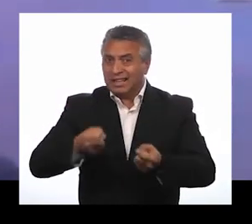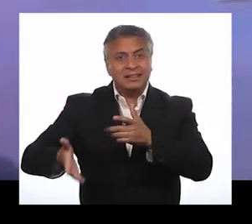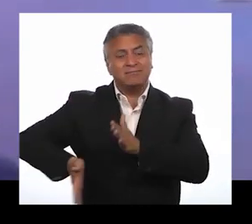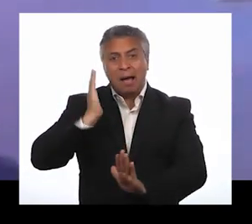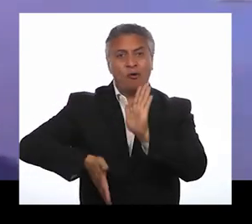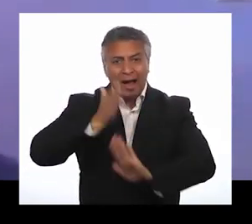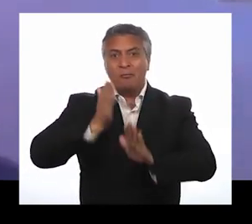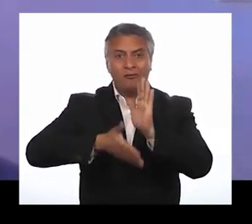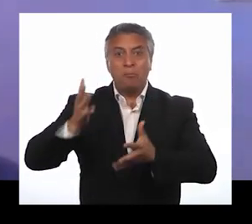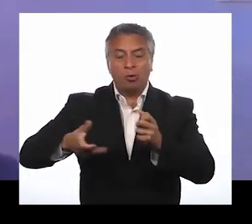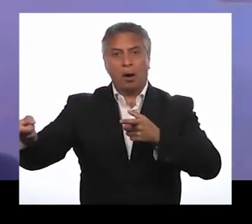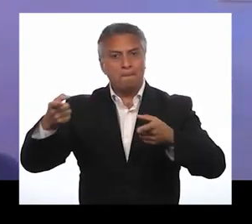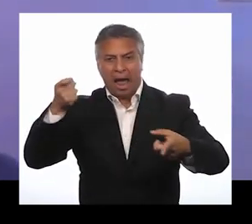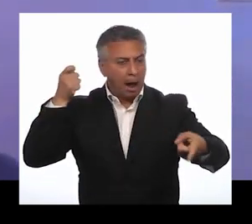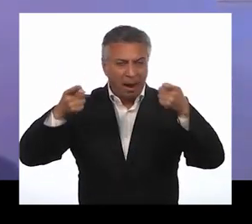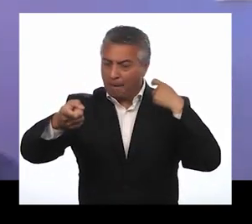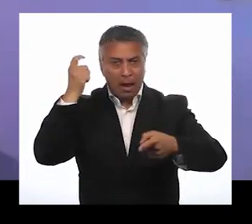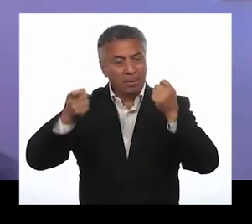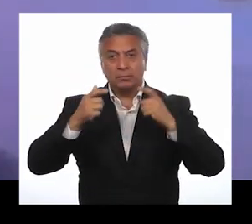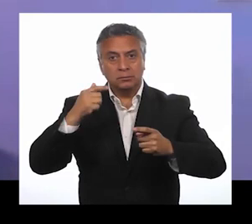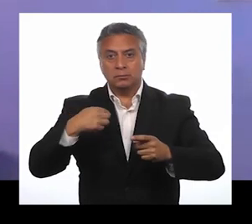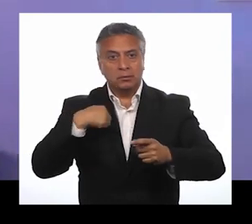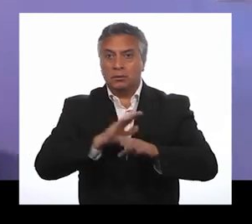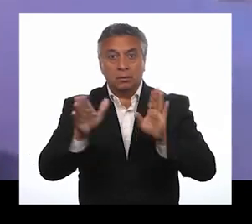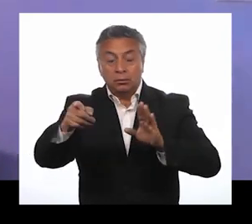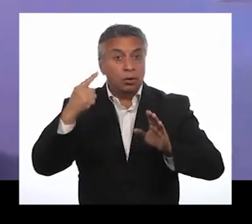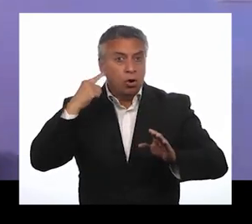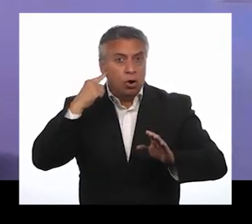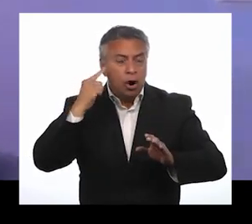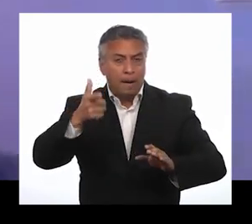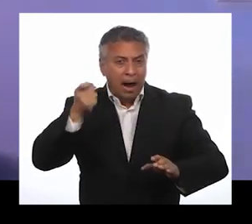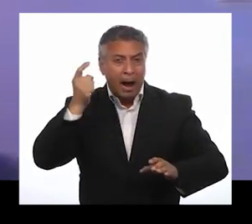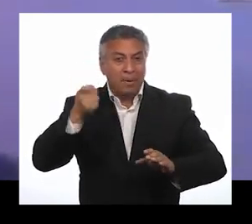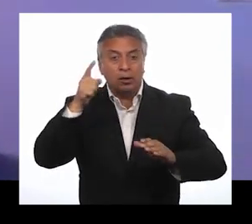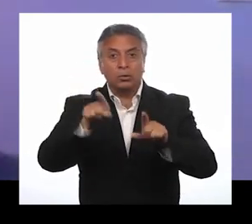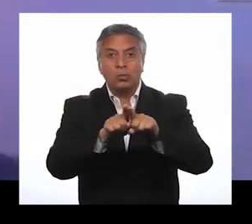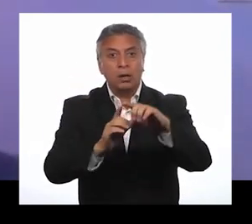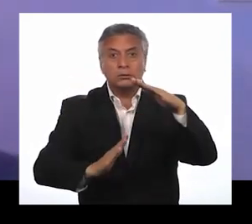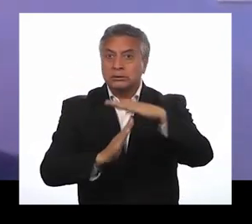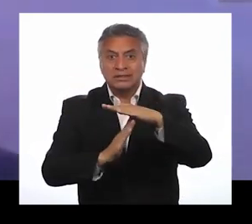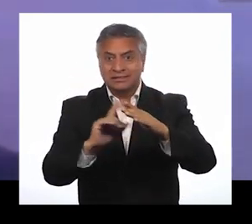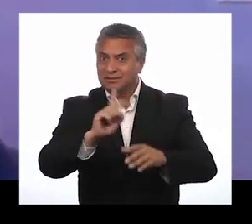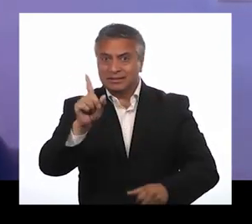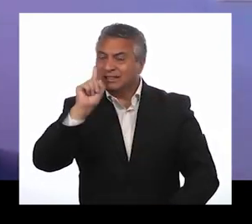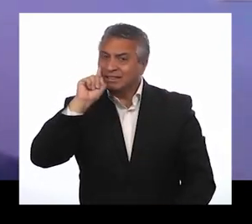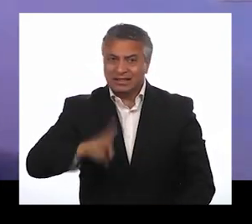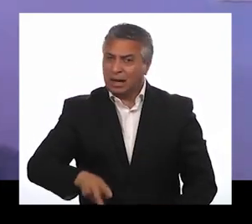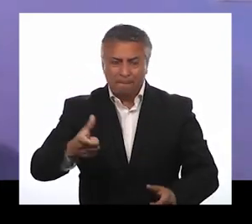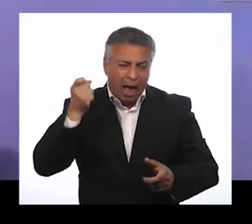fuerzas especiales y seguían disparando. En ningún momento dejaron de disparar, ni perdigones ni lacrimógenas.